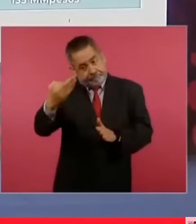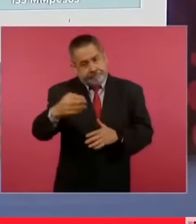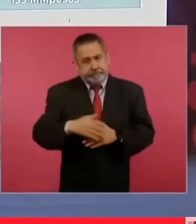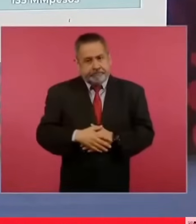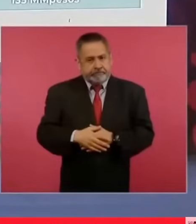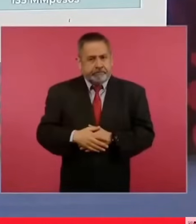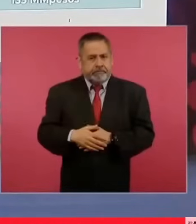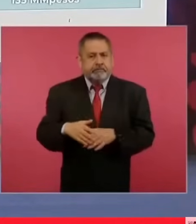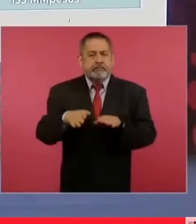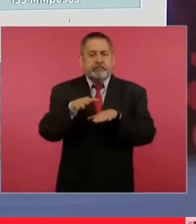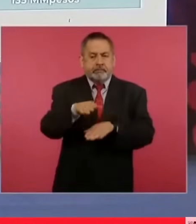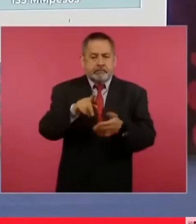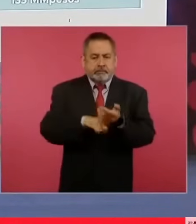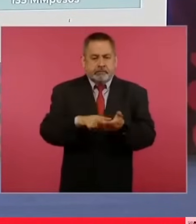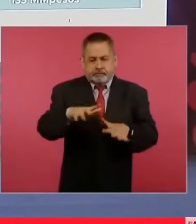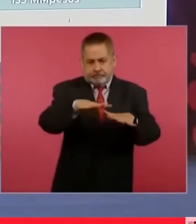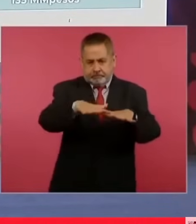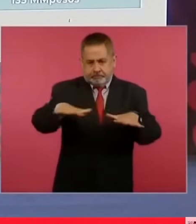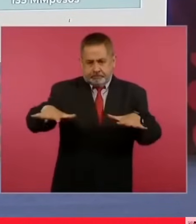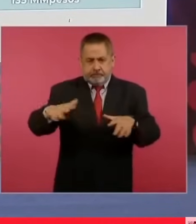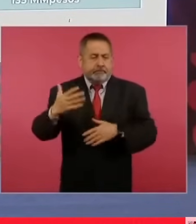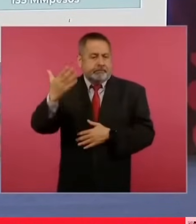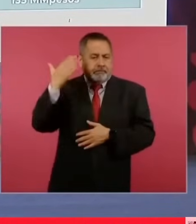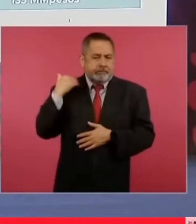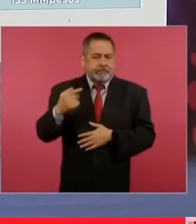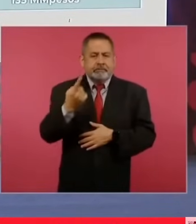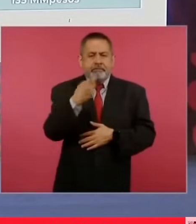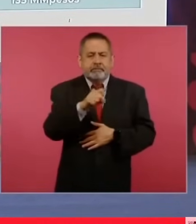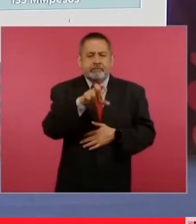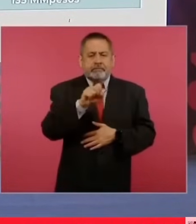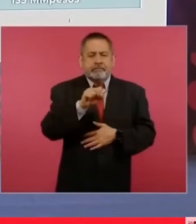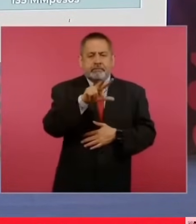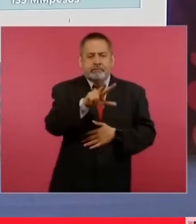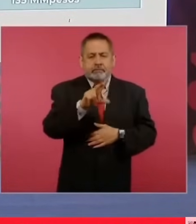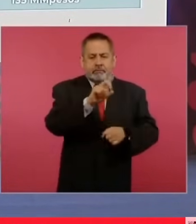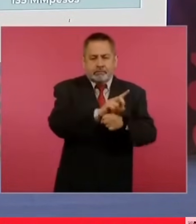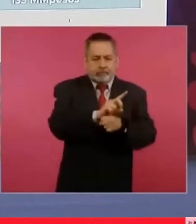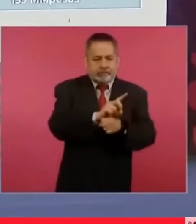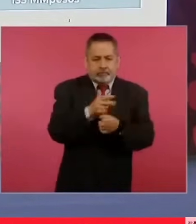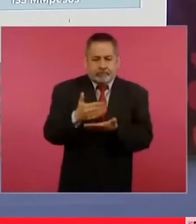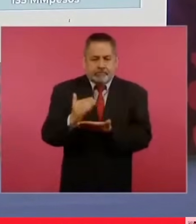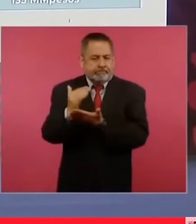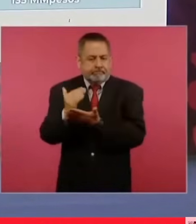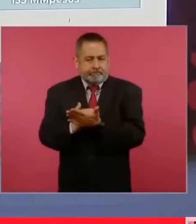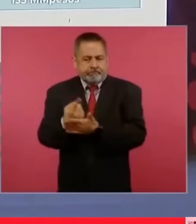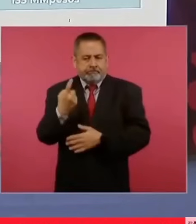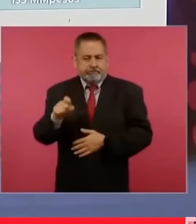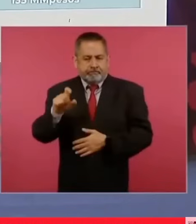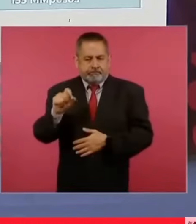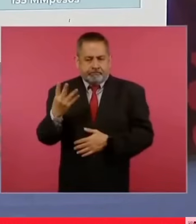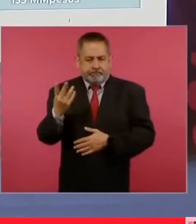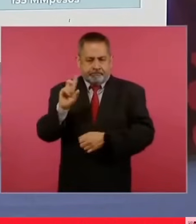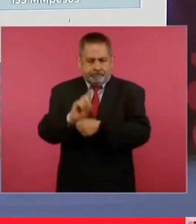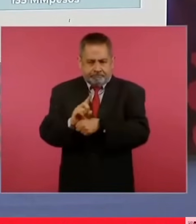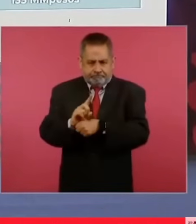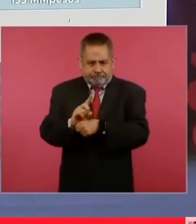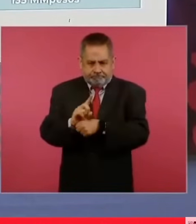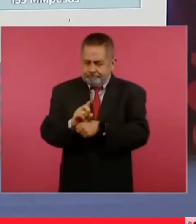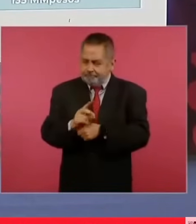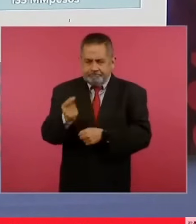pozos marinos nos llevábamos 168 días, ahora son 124. ¿Eso qué